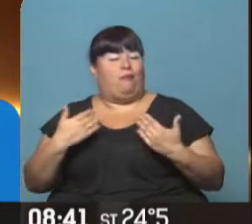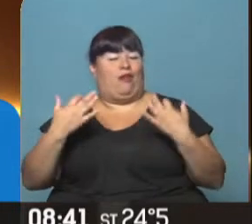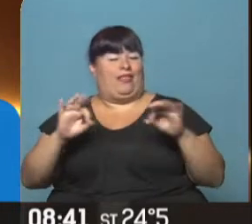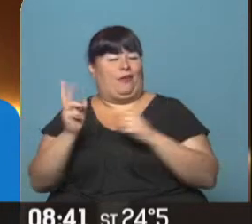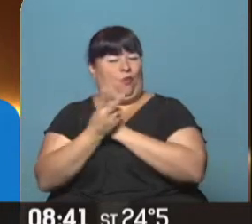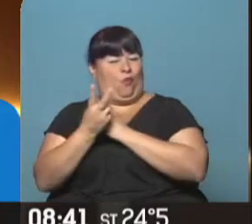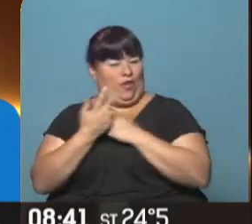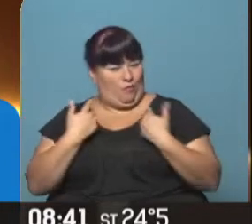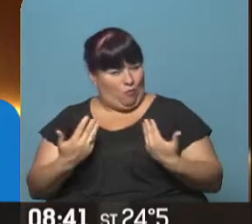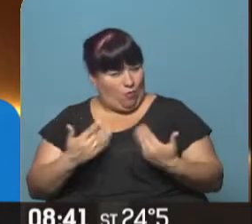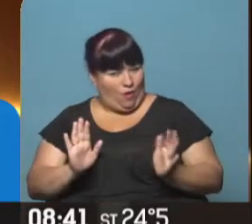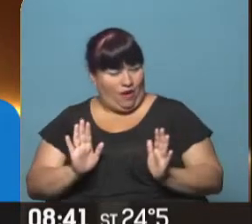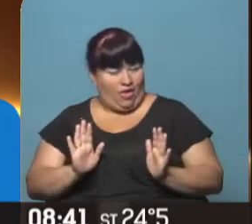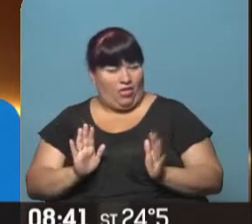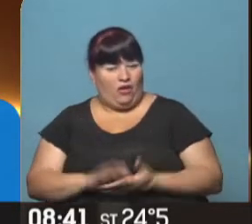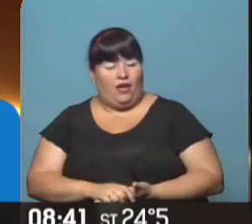puede cuidar. Bien.